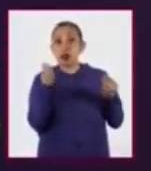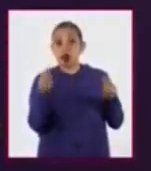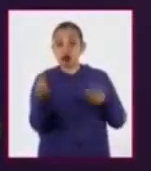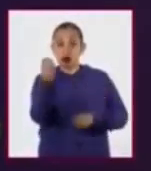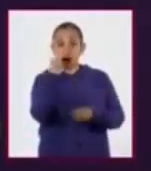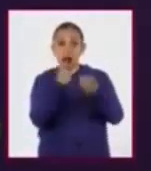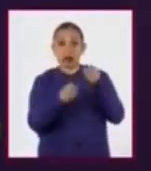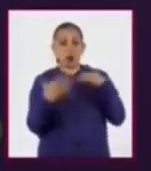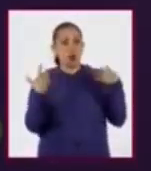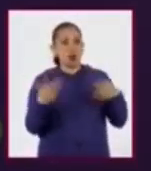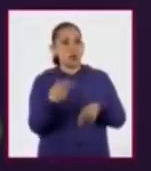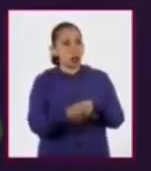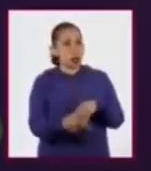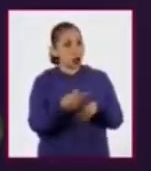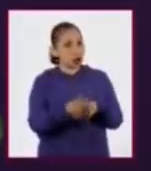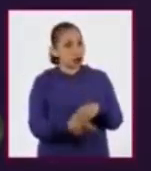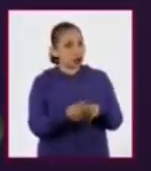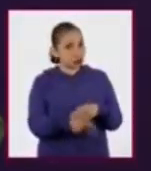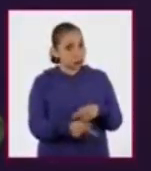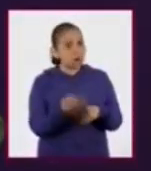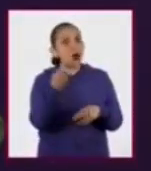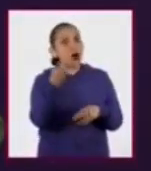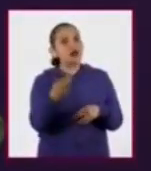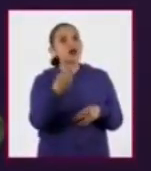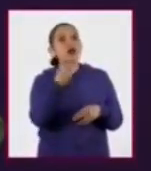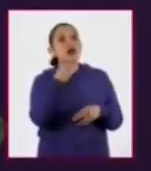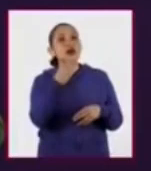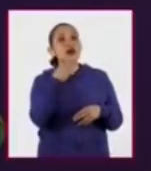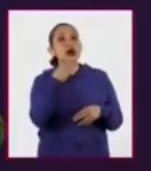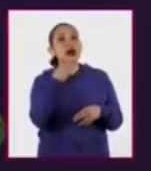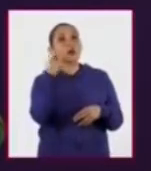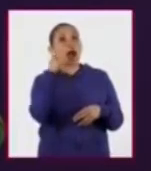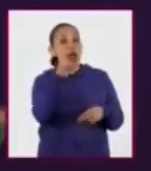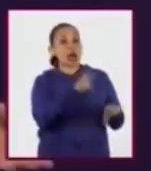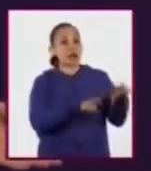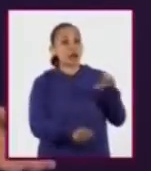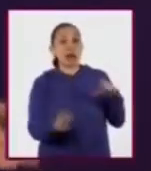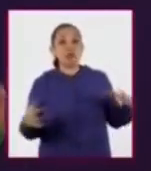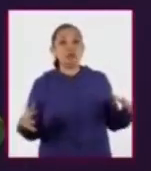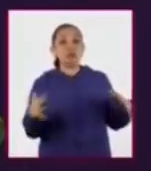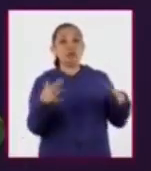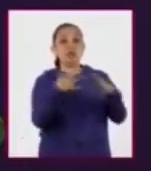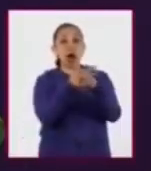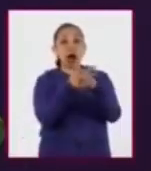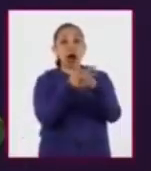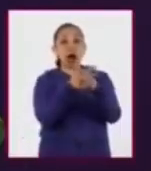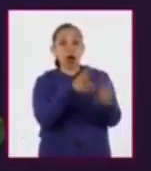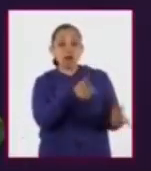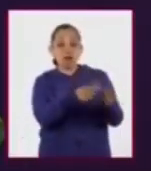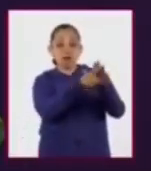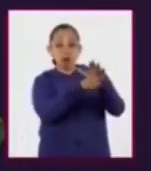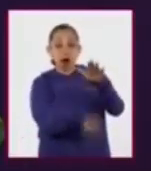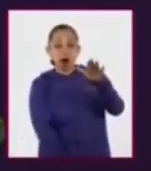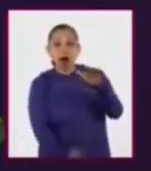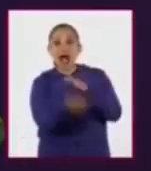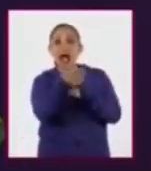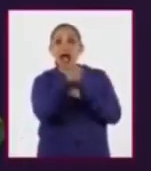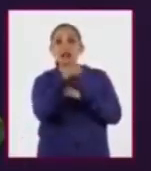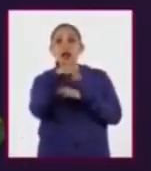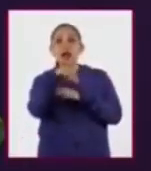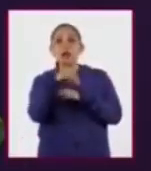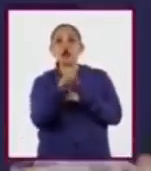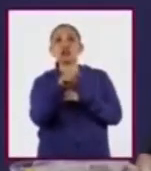es un elemento tóxico. Por eso se usó como arma química en la Primera Guerra Mundial como componente del gas